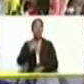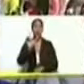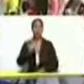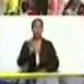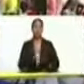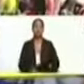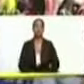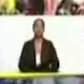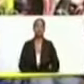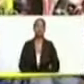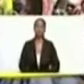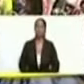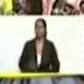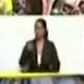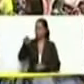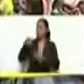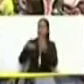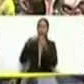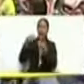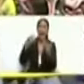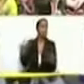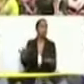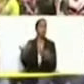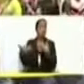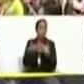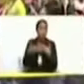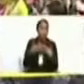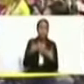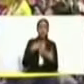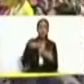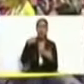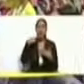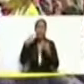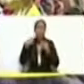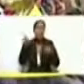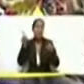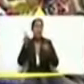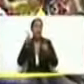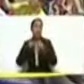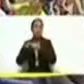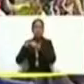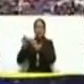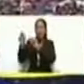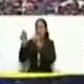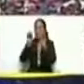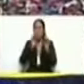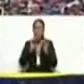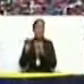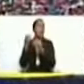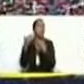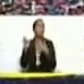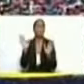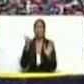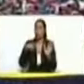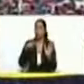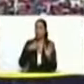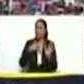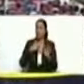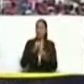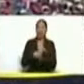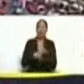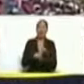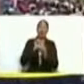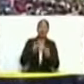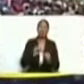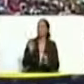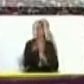lo que está haciendo para conducir a unas elecciones completamente parciales para el 28 de julio, unas elecciones presidenciales, son propias de una dictadura,